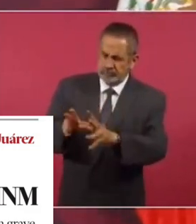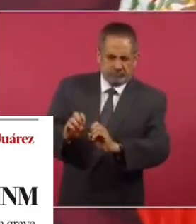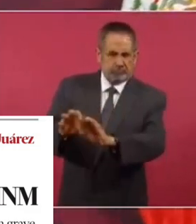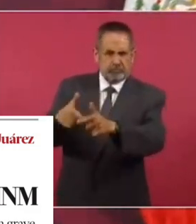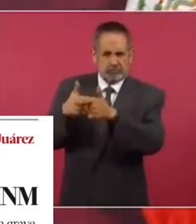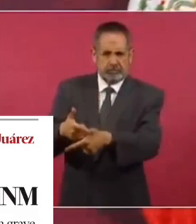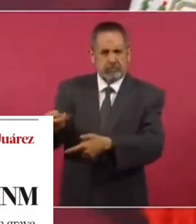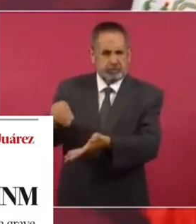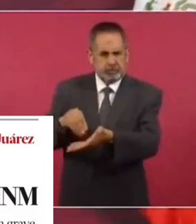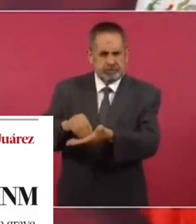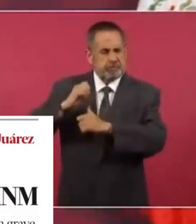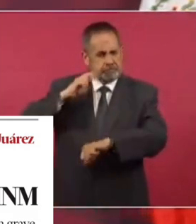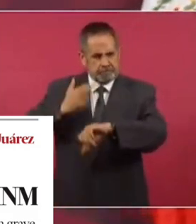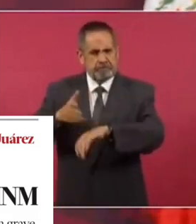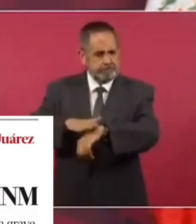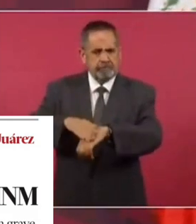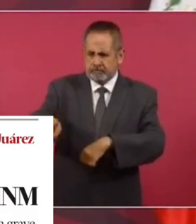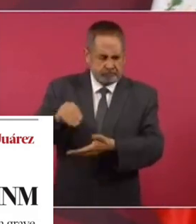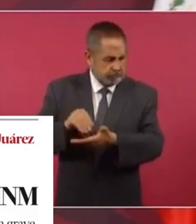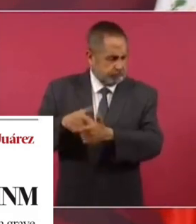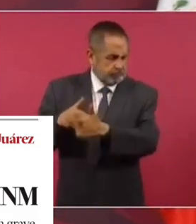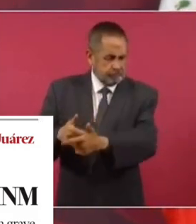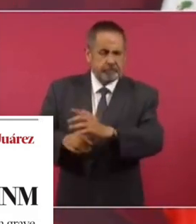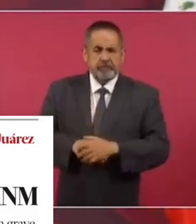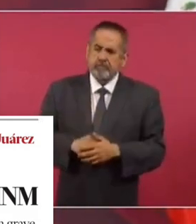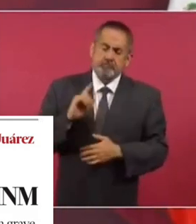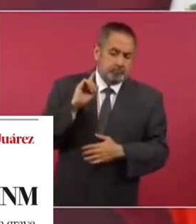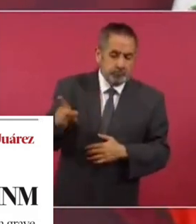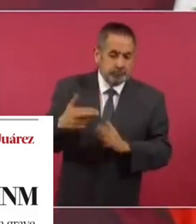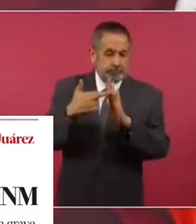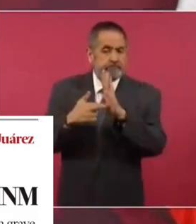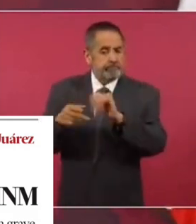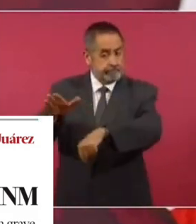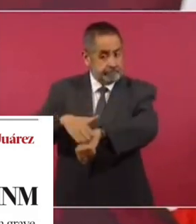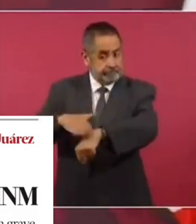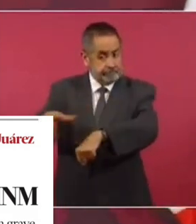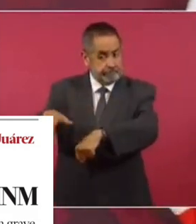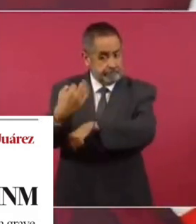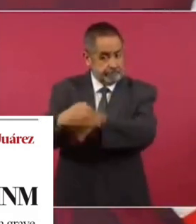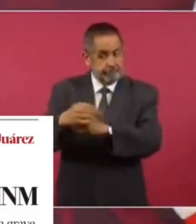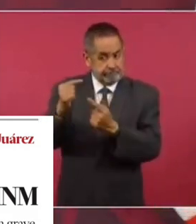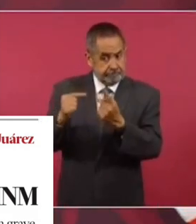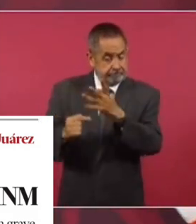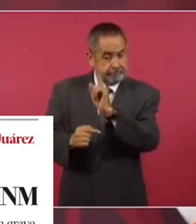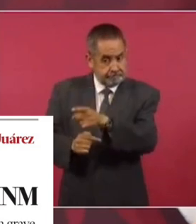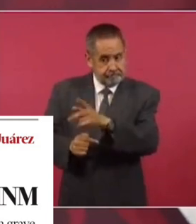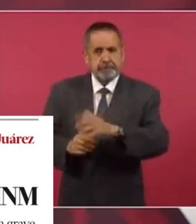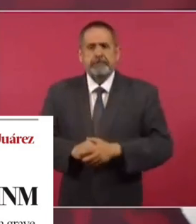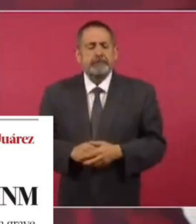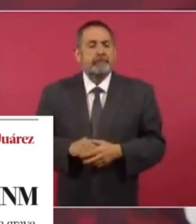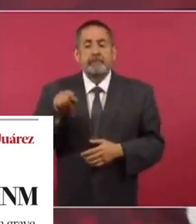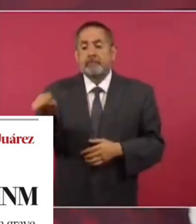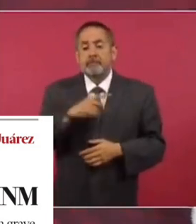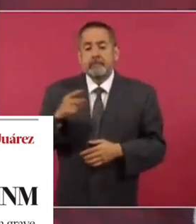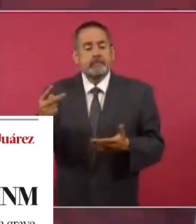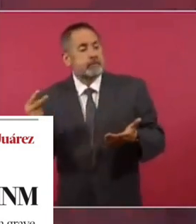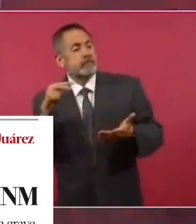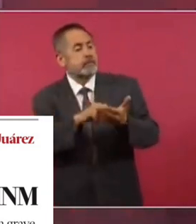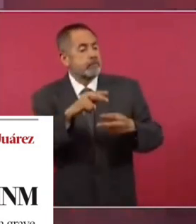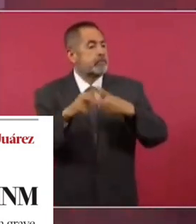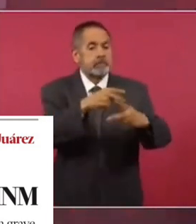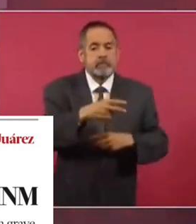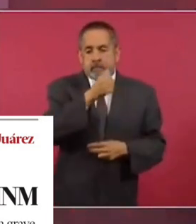viable, continúa él en el ejercicio de su cargo, se le fijó alguna medida cautelar que consiste en que con alguna periodicidad acuda